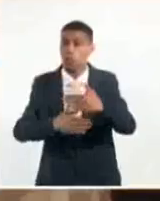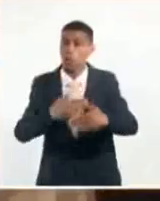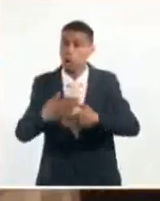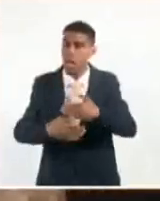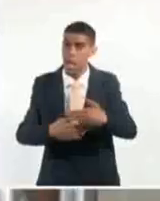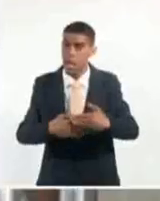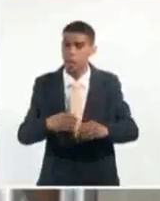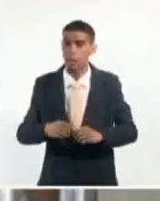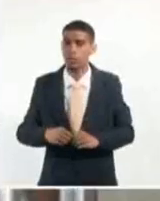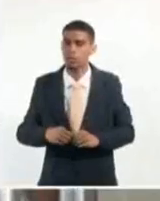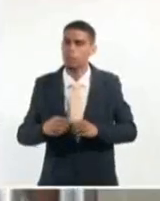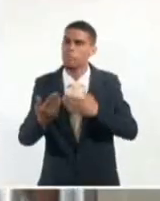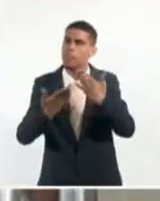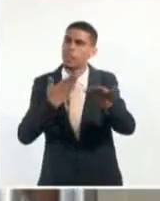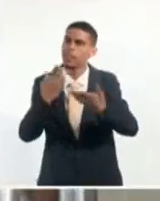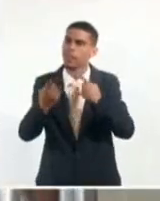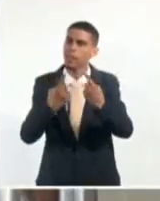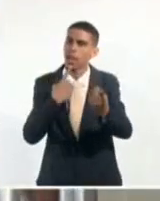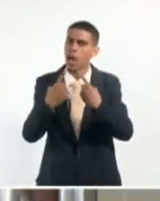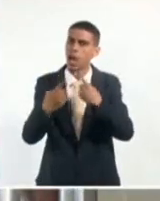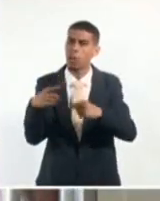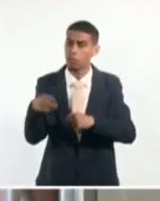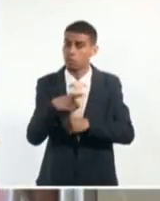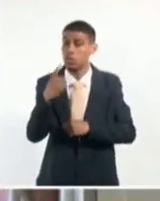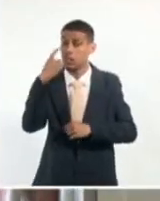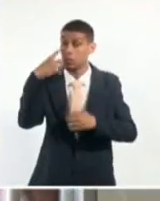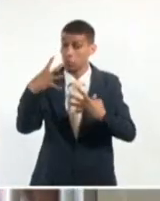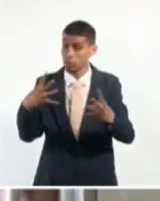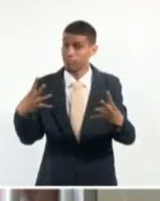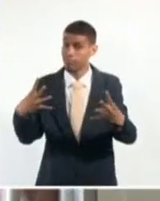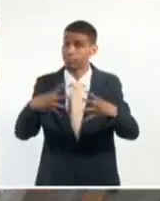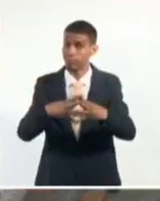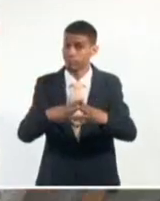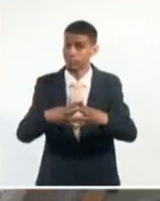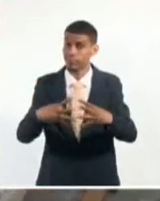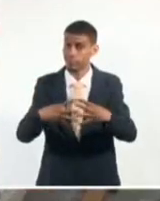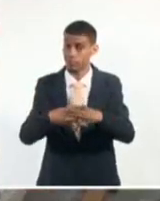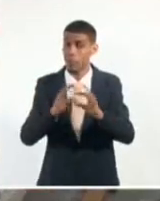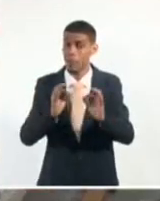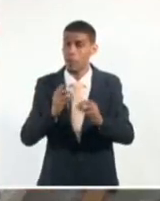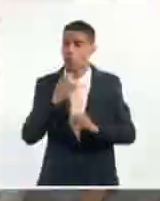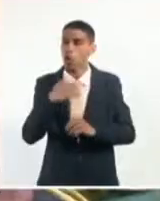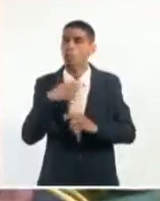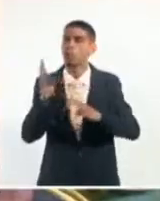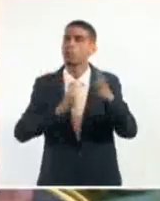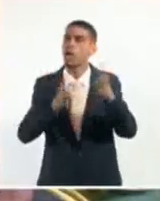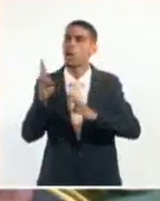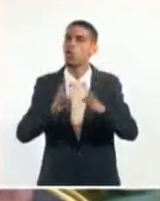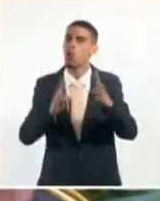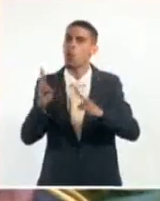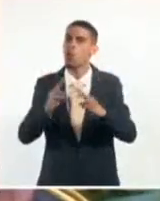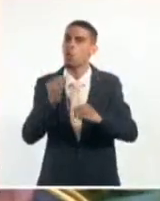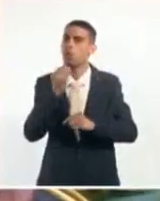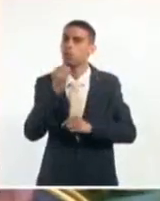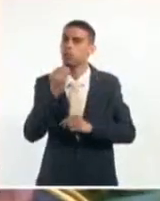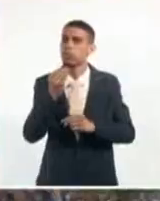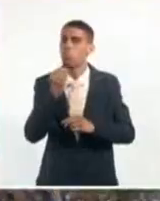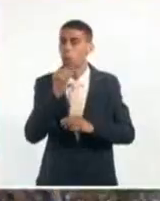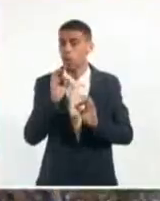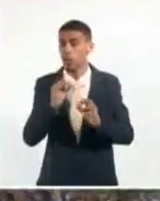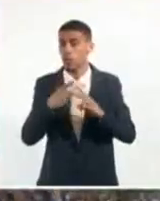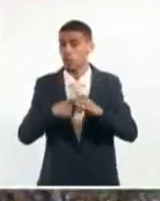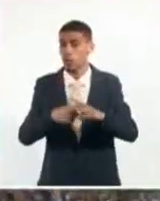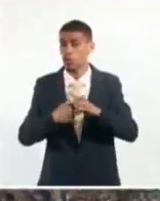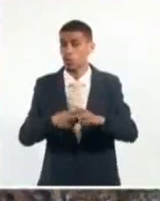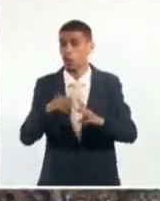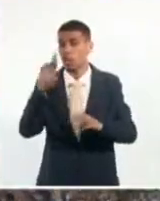queremos. Intercambios que constituyen herramienta oportuna para el abordaje y la toma de decisiones en torno a temas medulares de la nación y